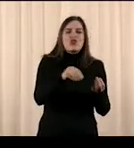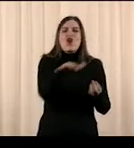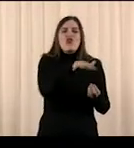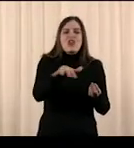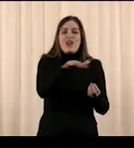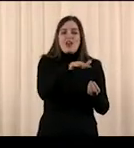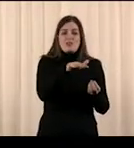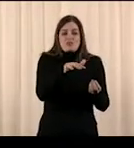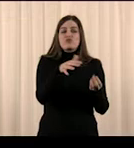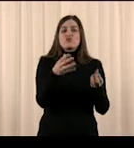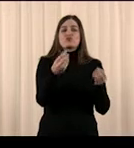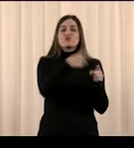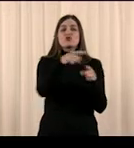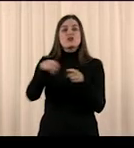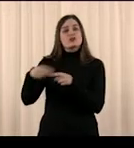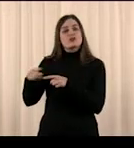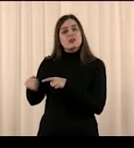Bueno, a muchas cosas.